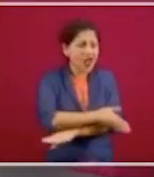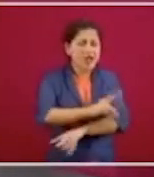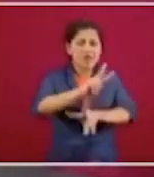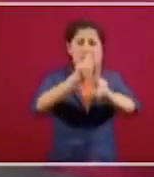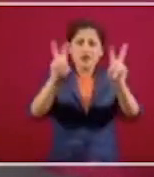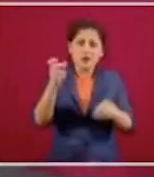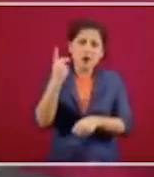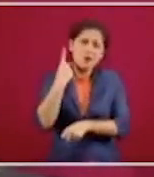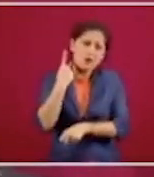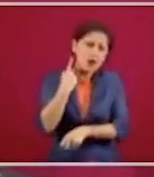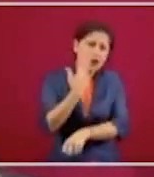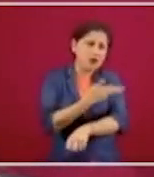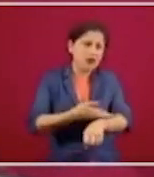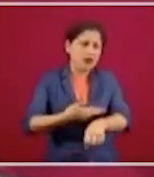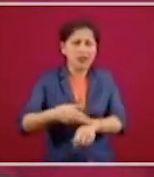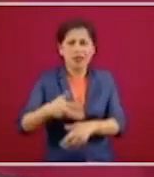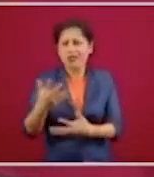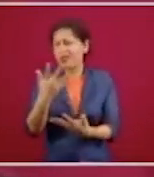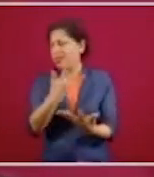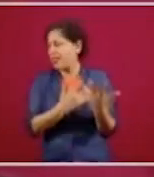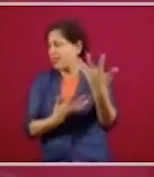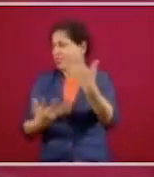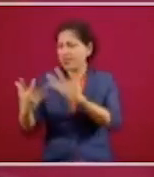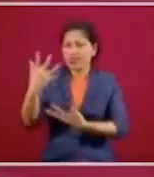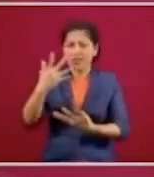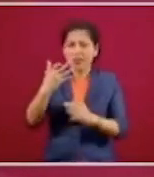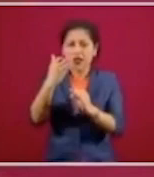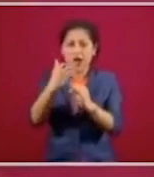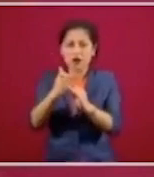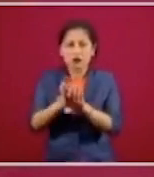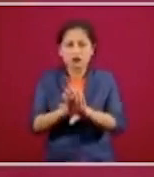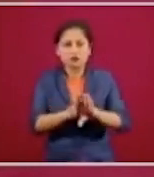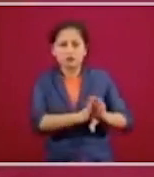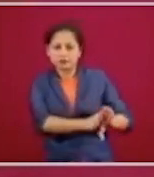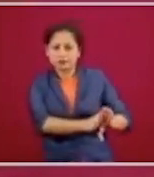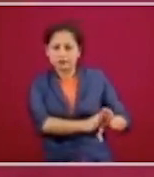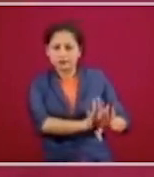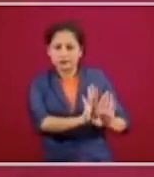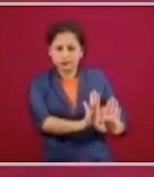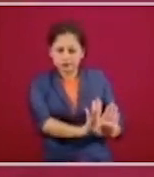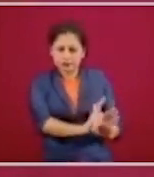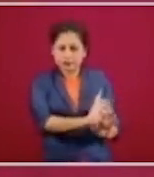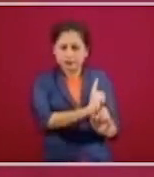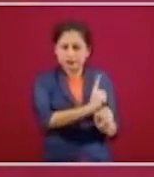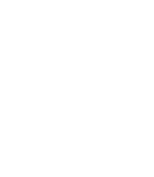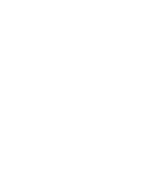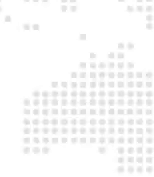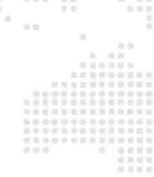entre otras cosas, poner orden en el caos que existía, ¿sí?